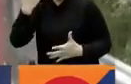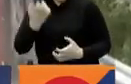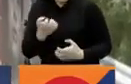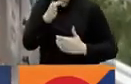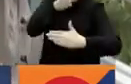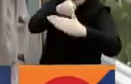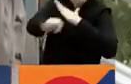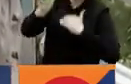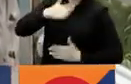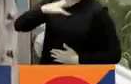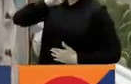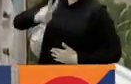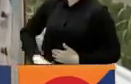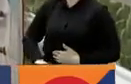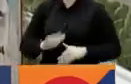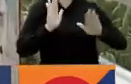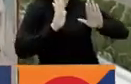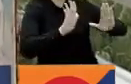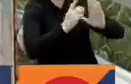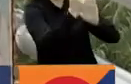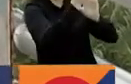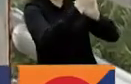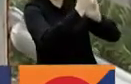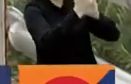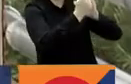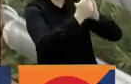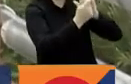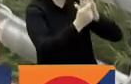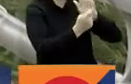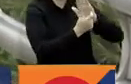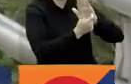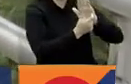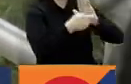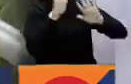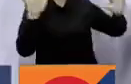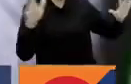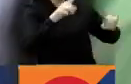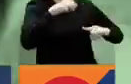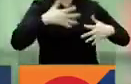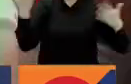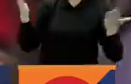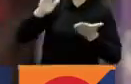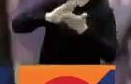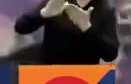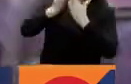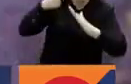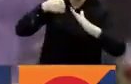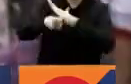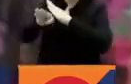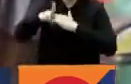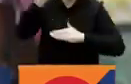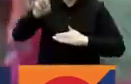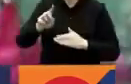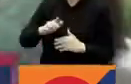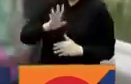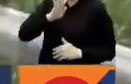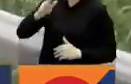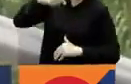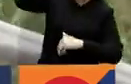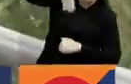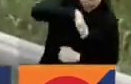las autoridades venezolanas aún mantienen ciertas restricciones, lo que ha obligado es que varias personas ingresen por las llamadas